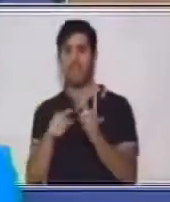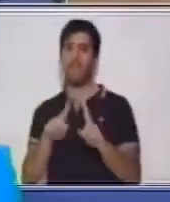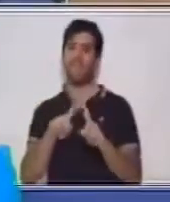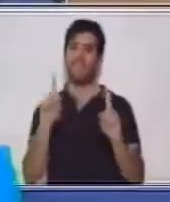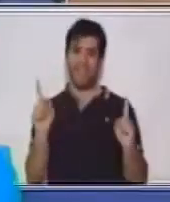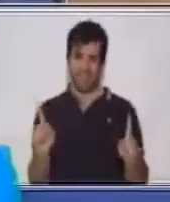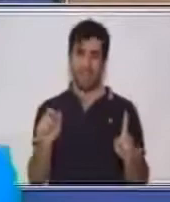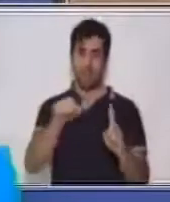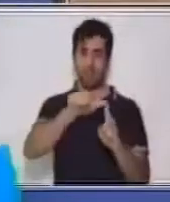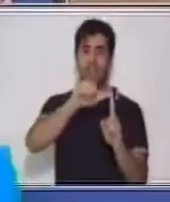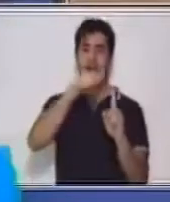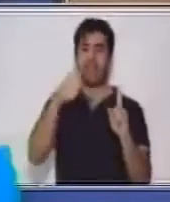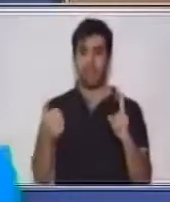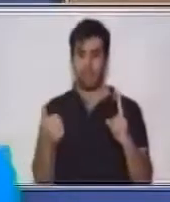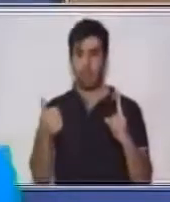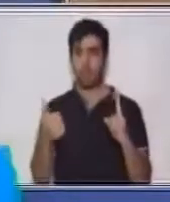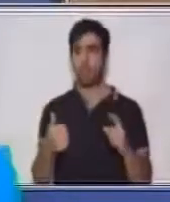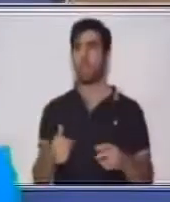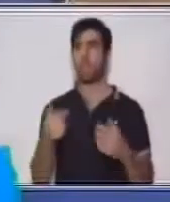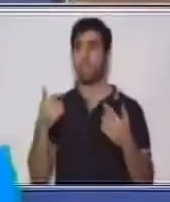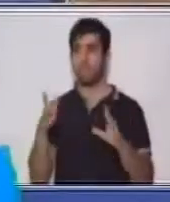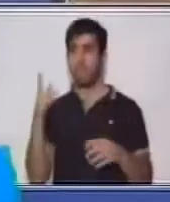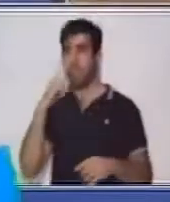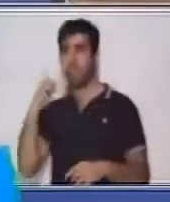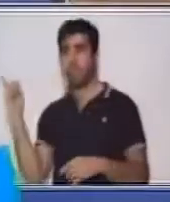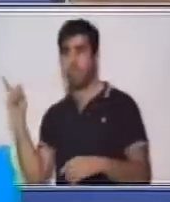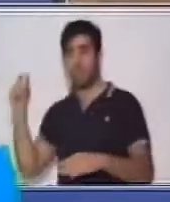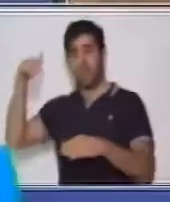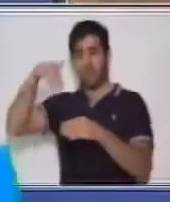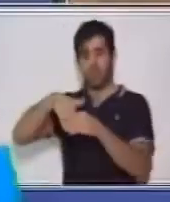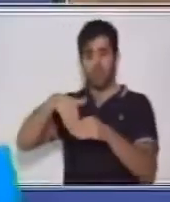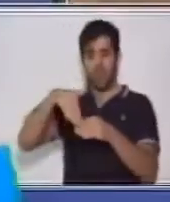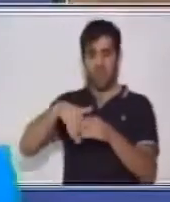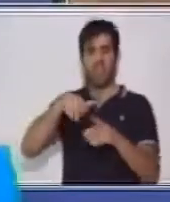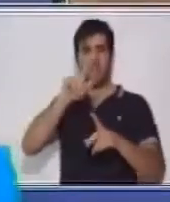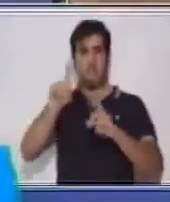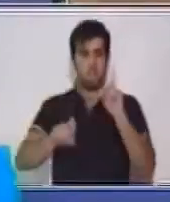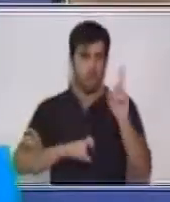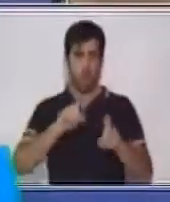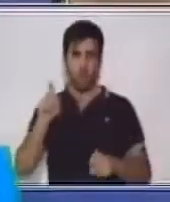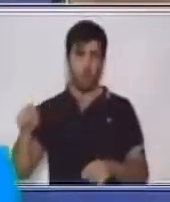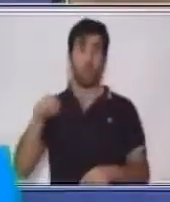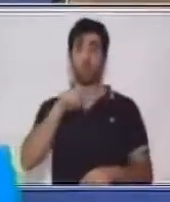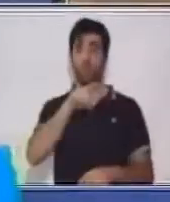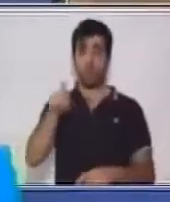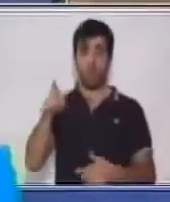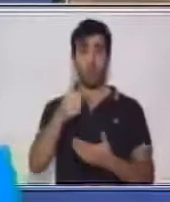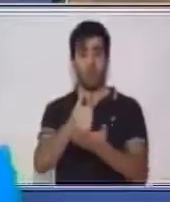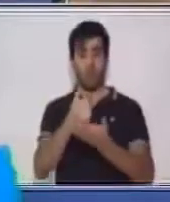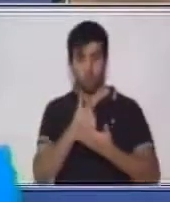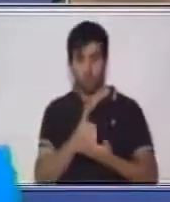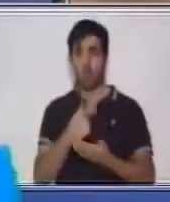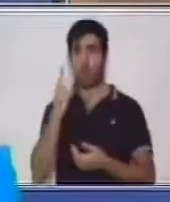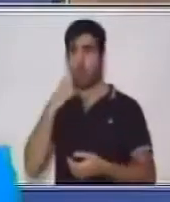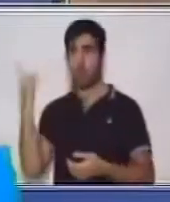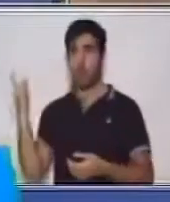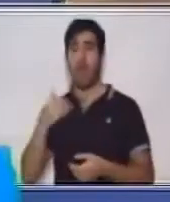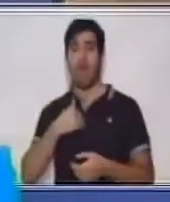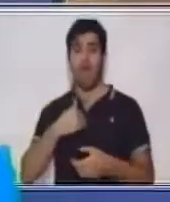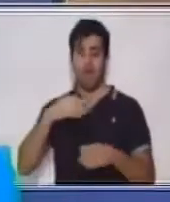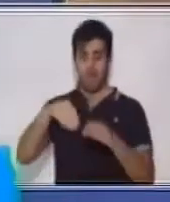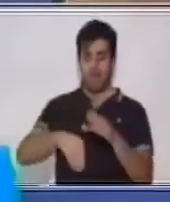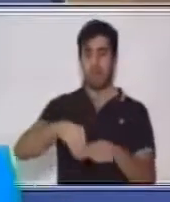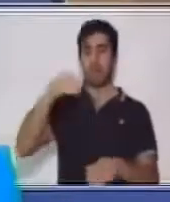yo traje un sobre preguntón. Ustedes me van a ayudar, aquí hay unas tarjetas. Entonces, en